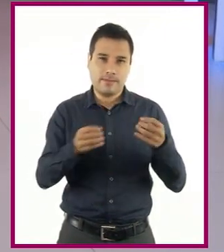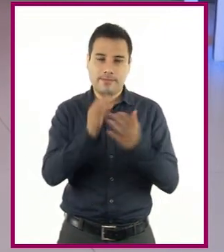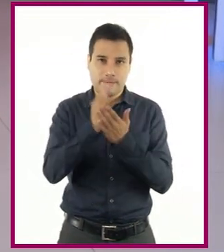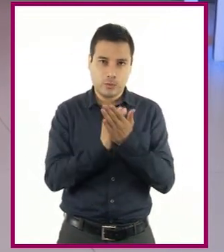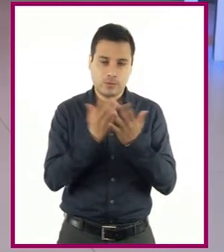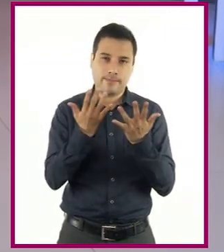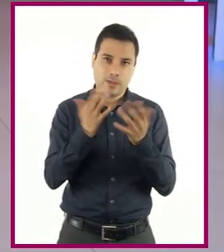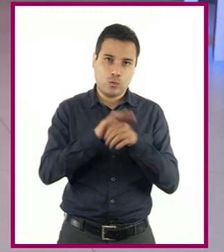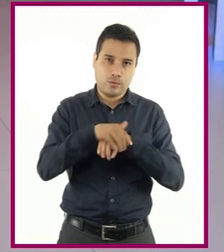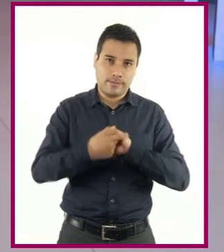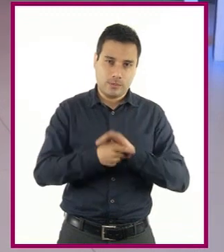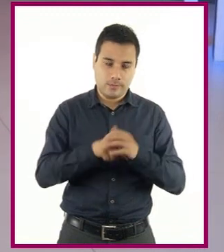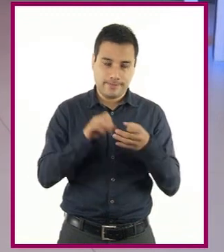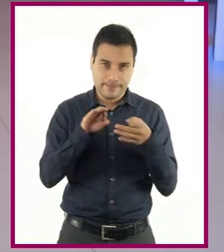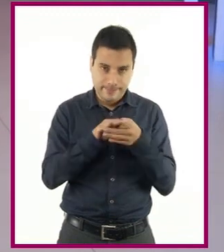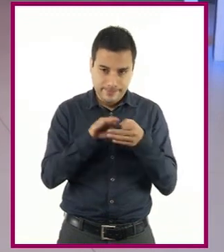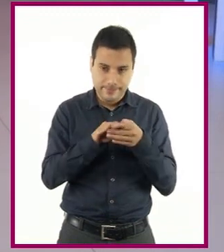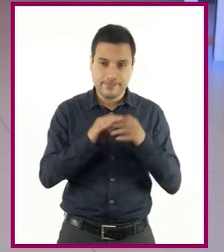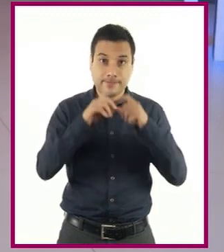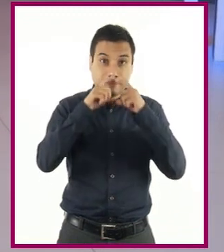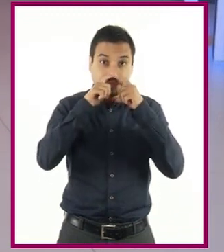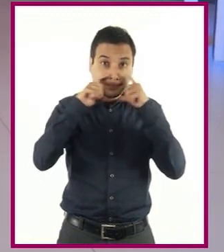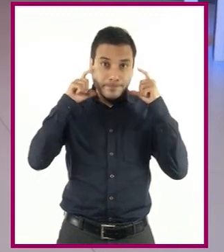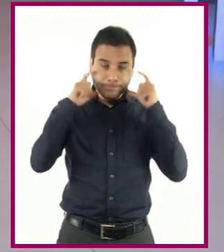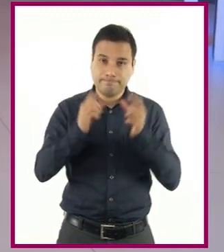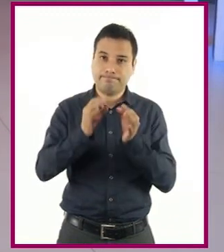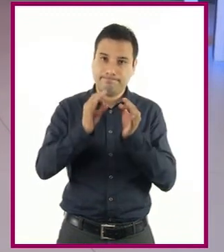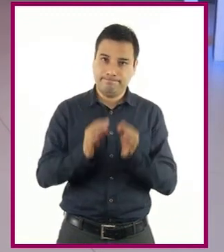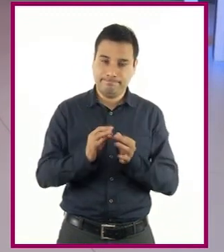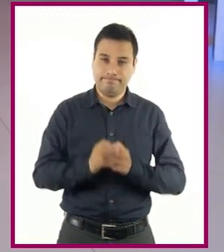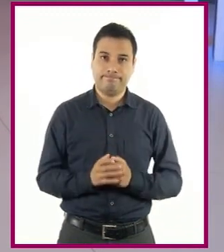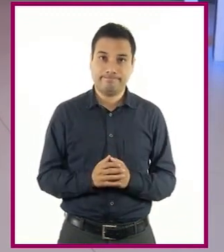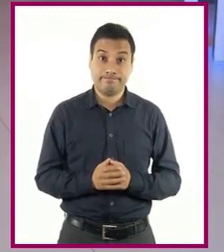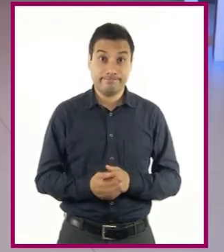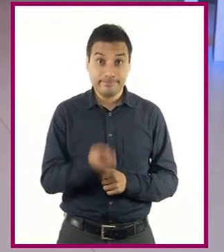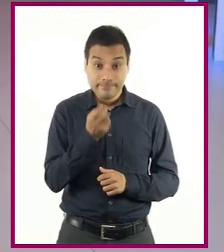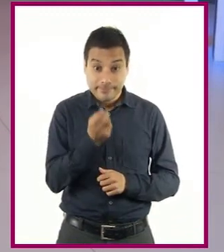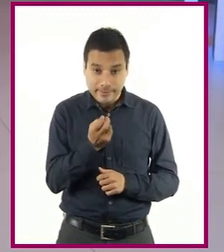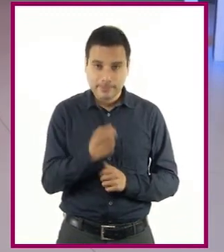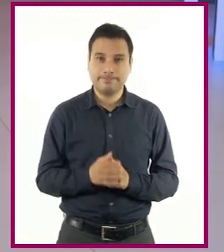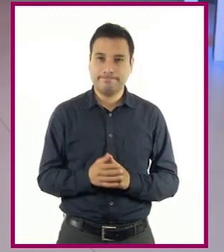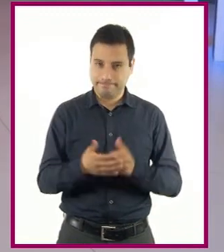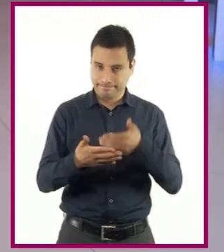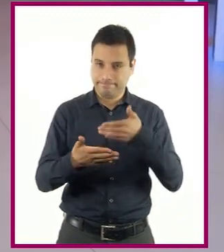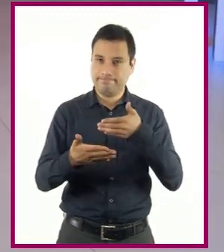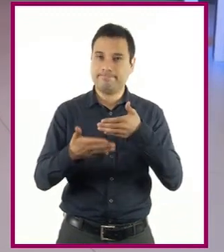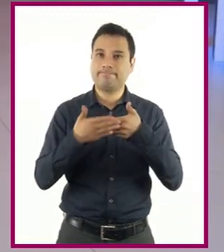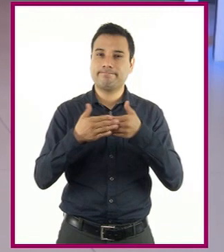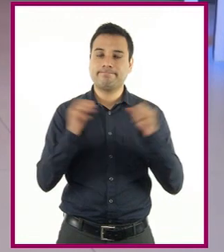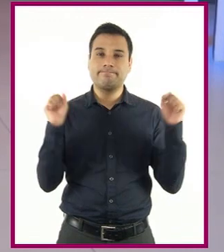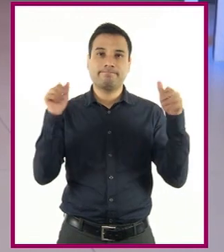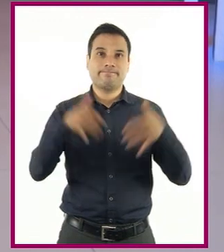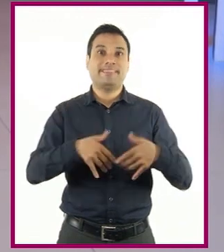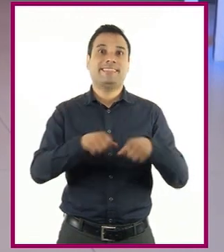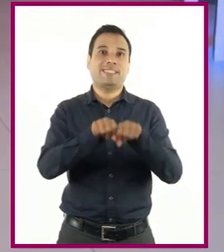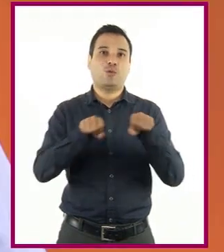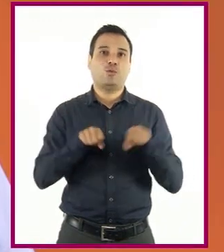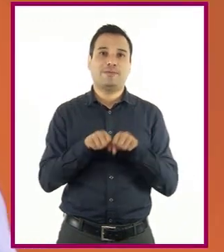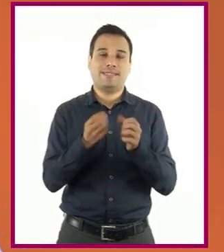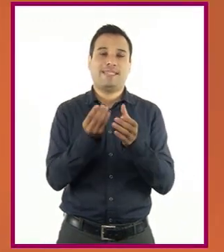frecuente de manos y el uso correcto del cubrebocas. De esta manera nos podremos reunir más pronto en nuestro salón de